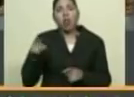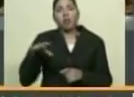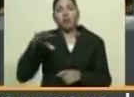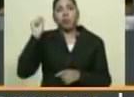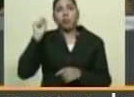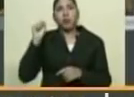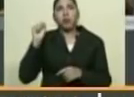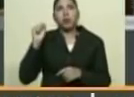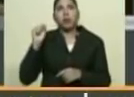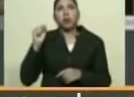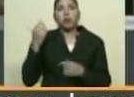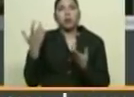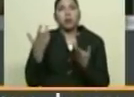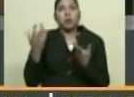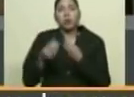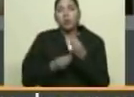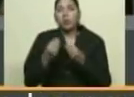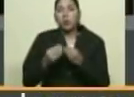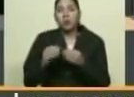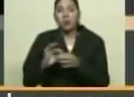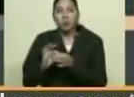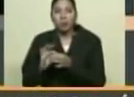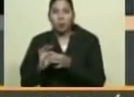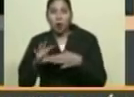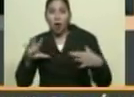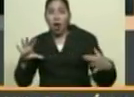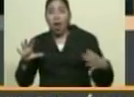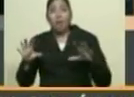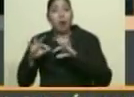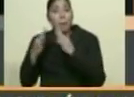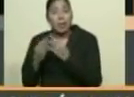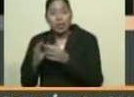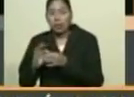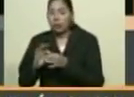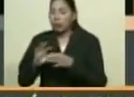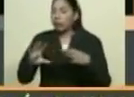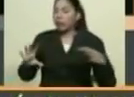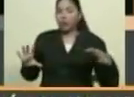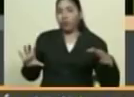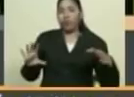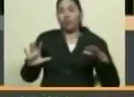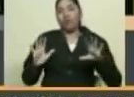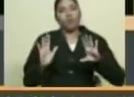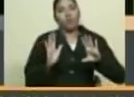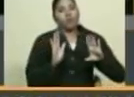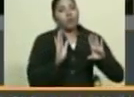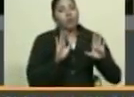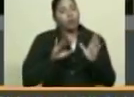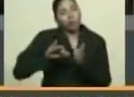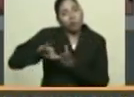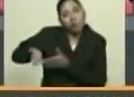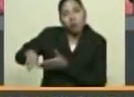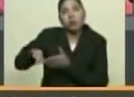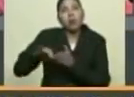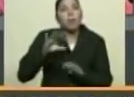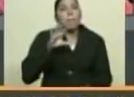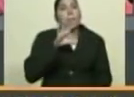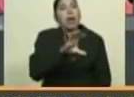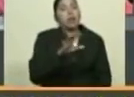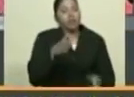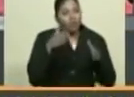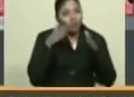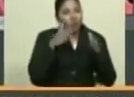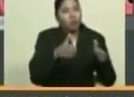minutos, se vendría para el Orza. Para acá vino por culpa o gracias a este caballero que está